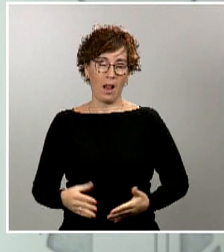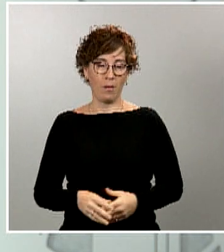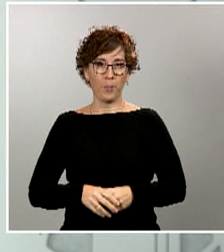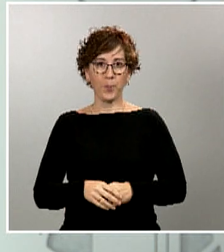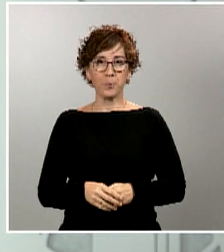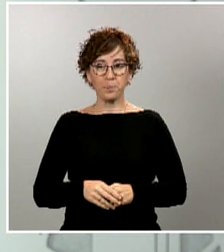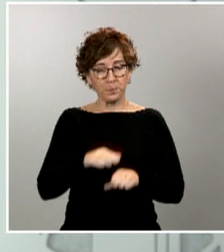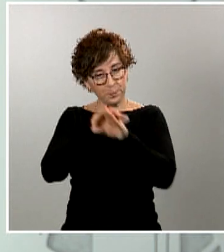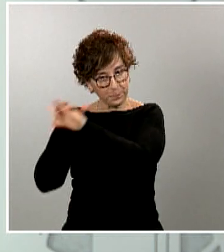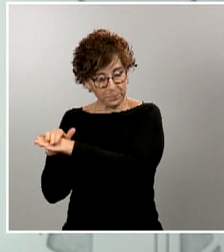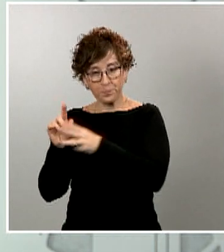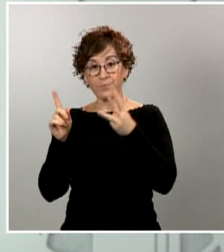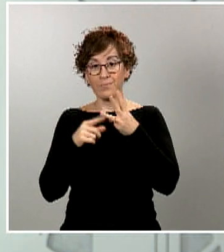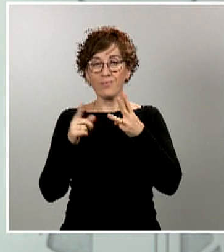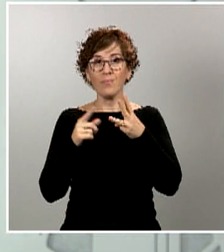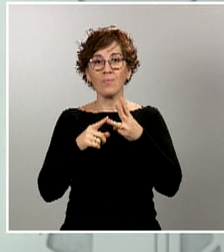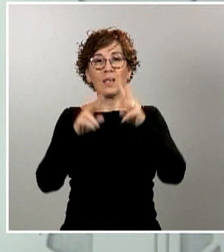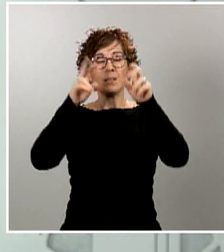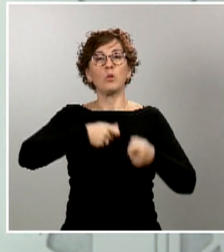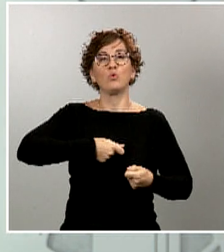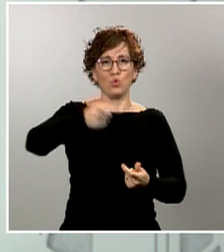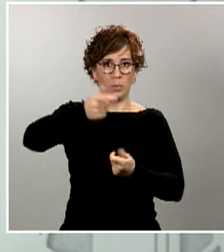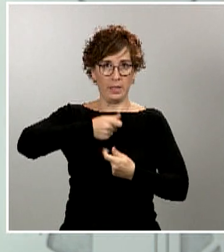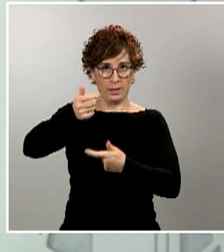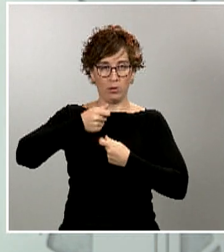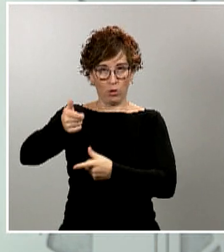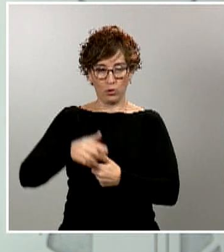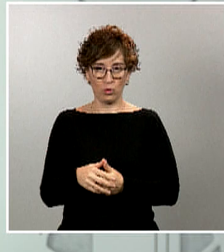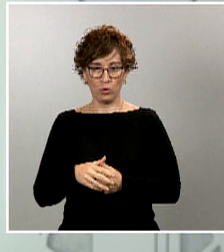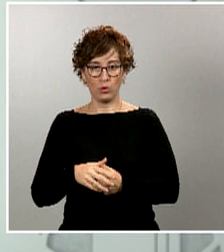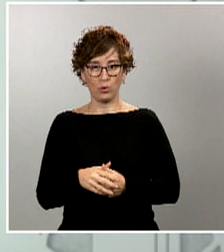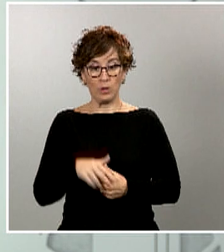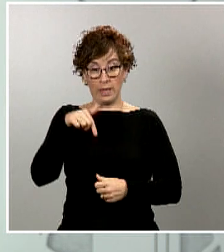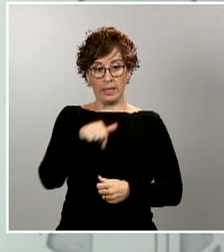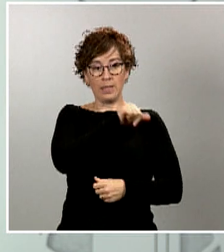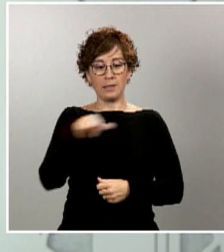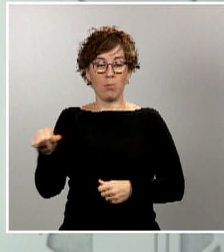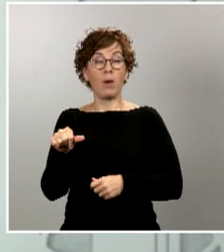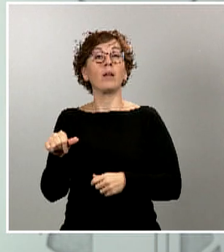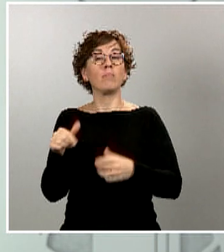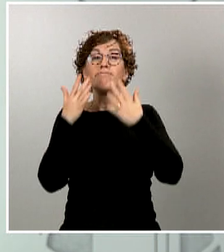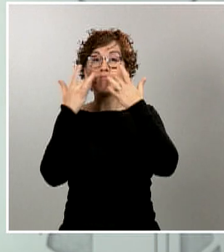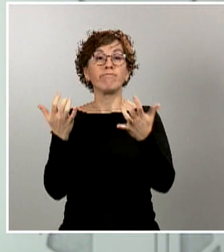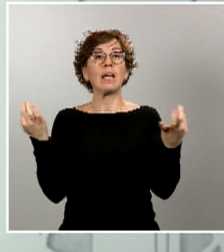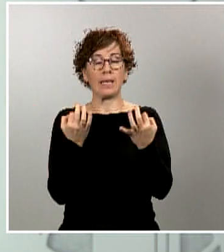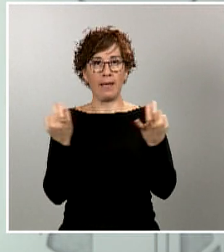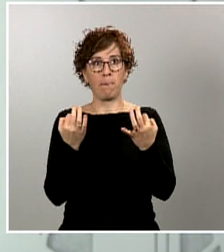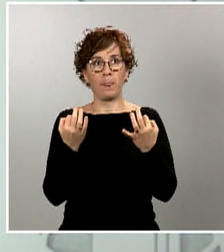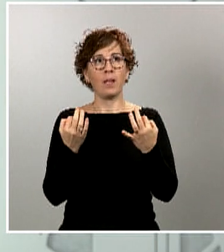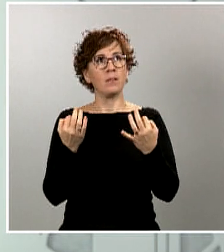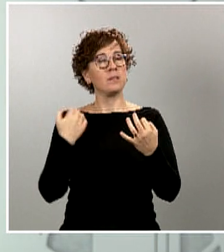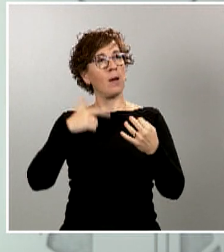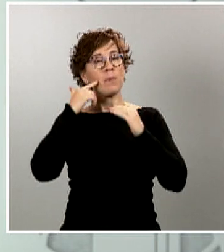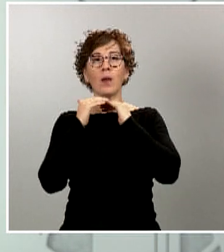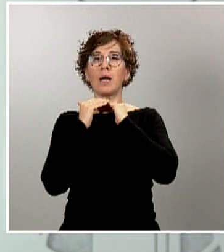tercer lugar, en materia de suministros, la conclusión que nos deja esta semana es que ya se ha regularizado un suministro